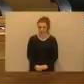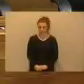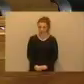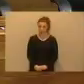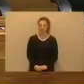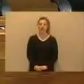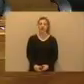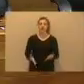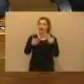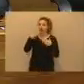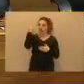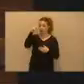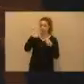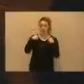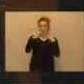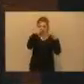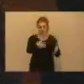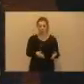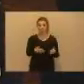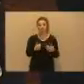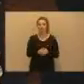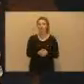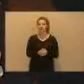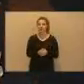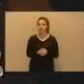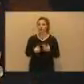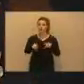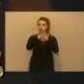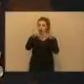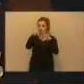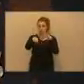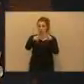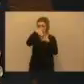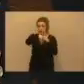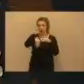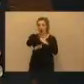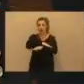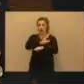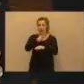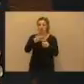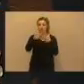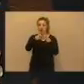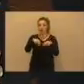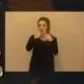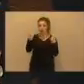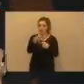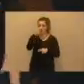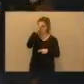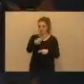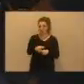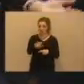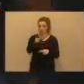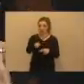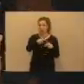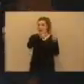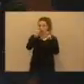Gracias, señor presidente. Señoría, el conjunto de los órganos de la Administración y las entidades del sector público deben de respetar en la materia a